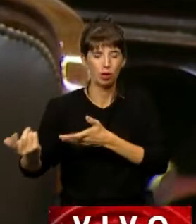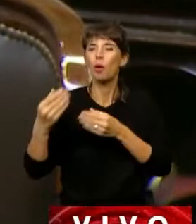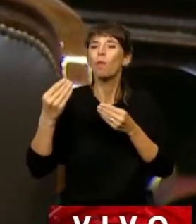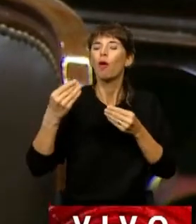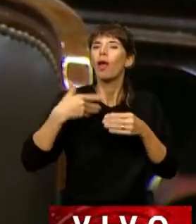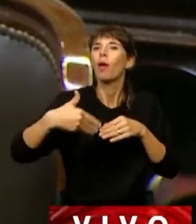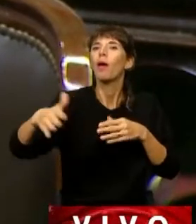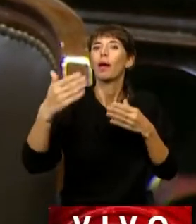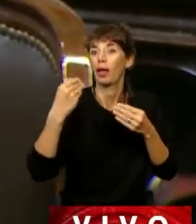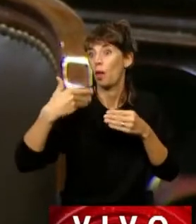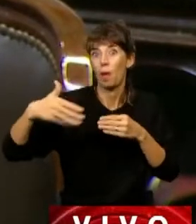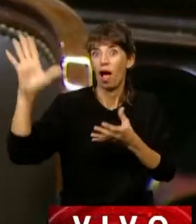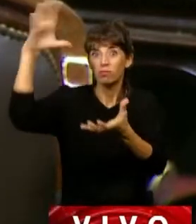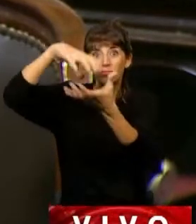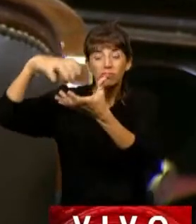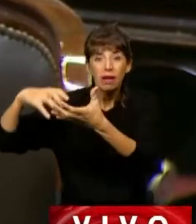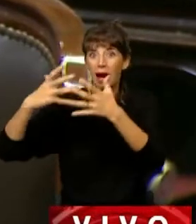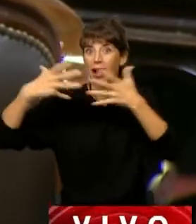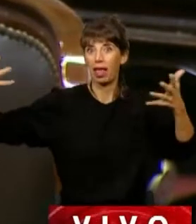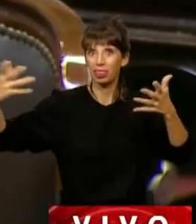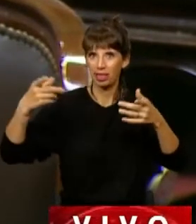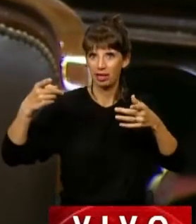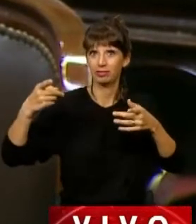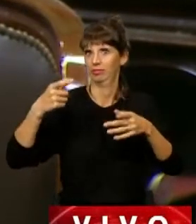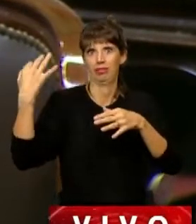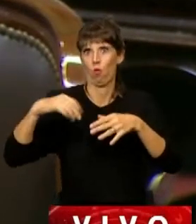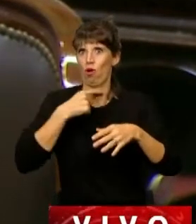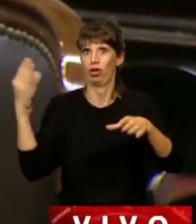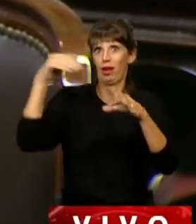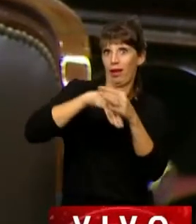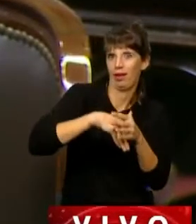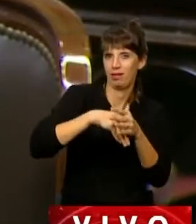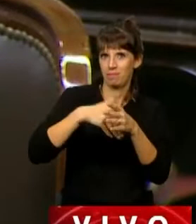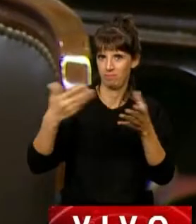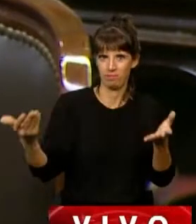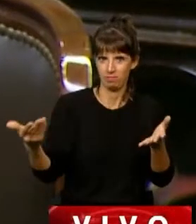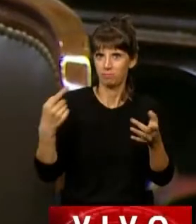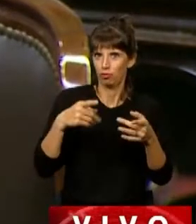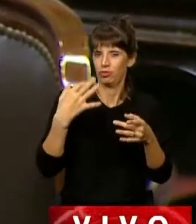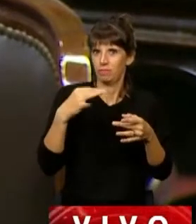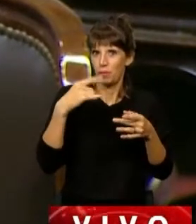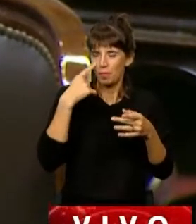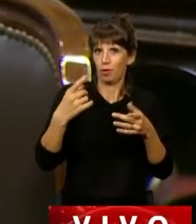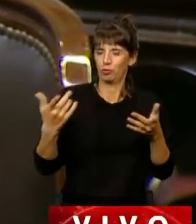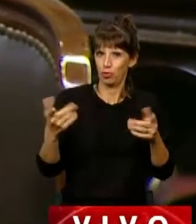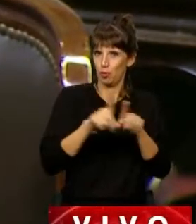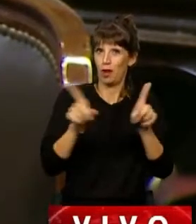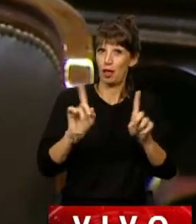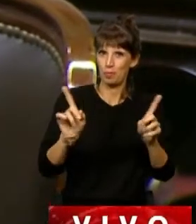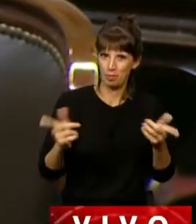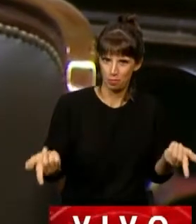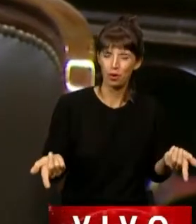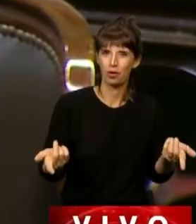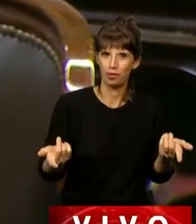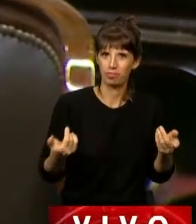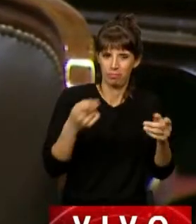las multinacionales a esta industria que estamos de alguna manera creando o reconociendo, y muchos